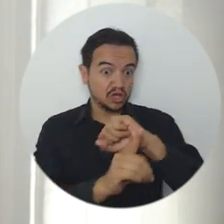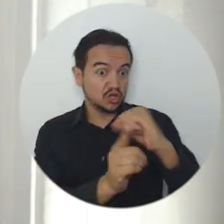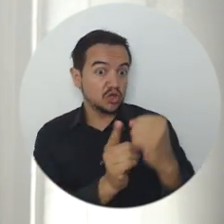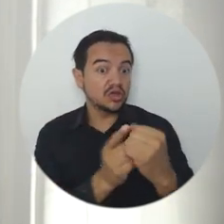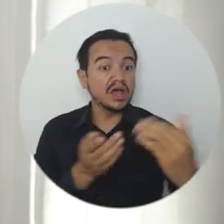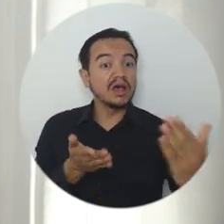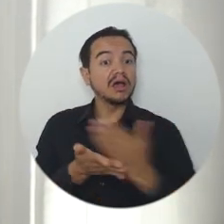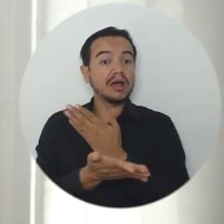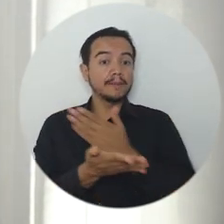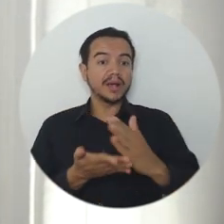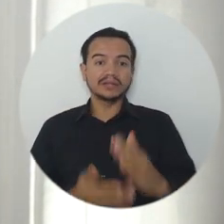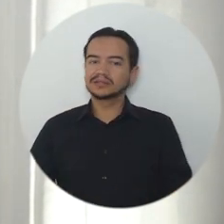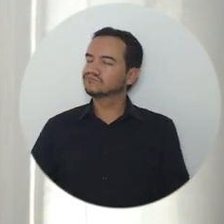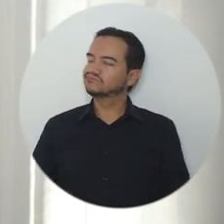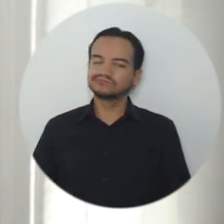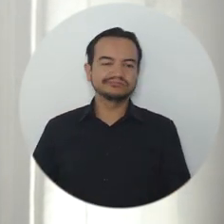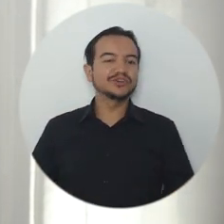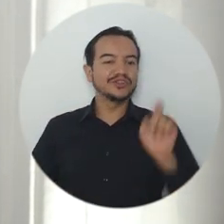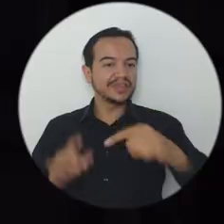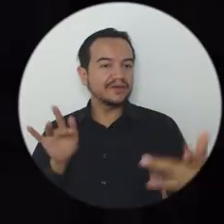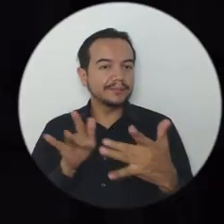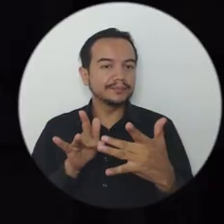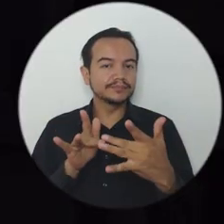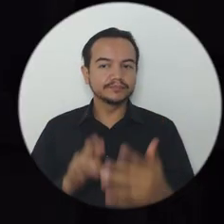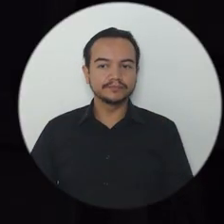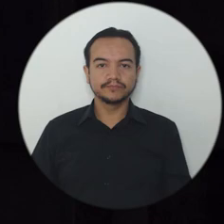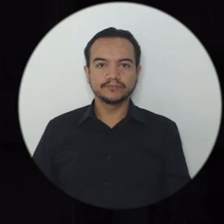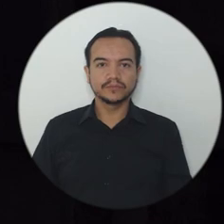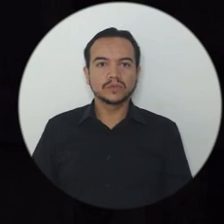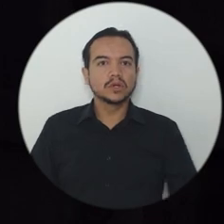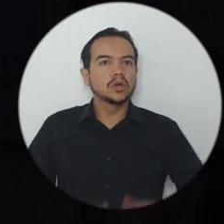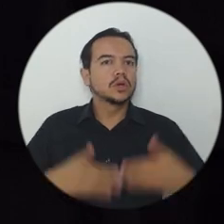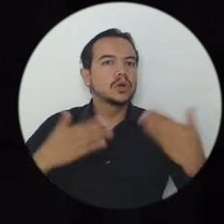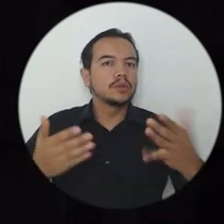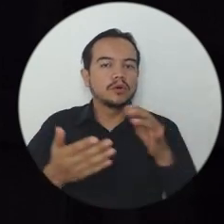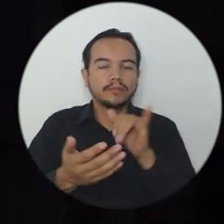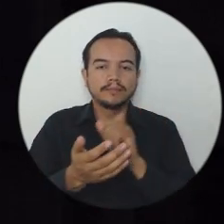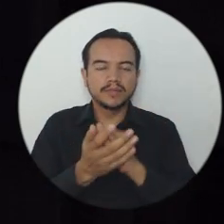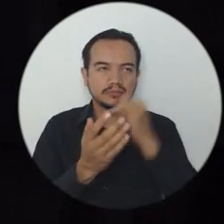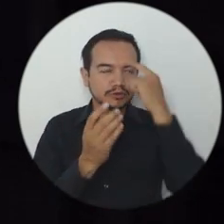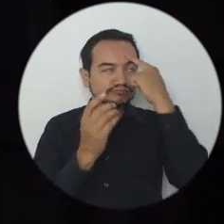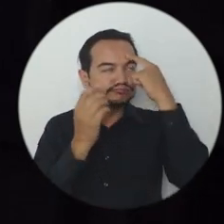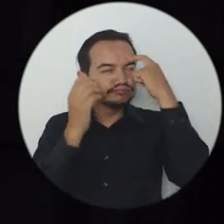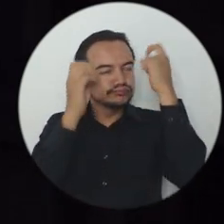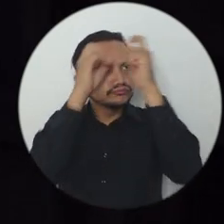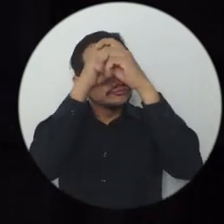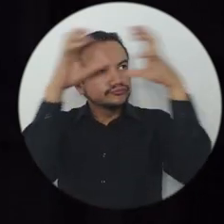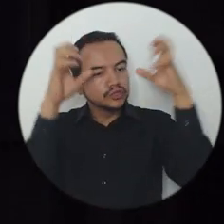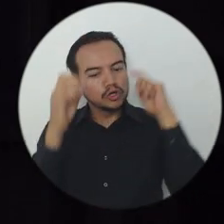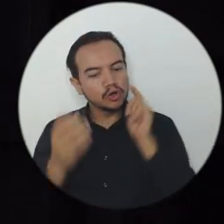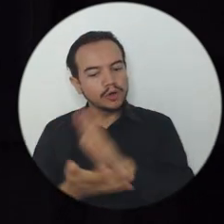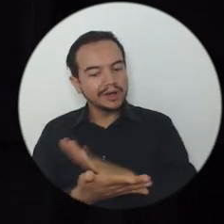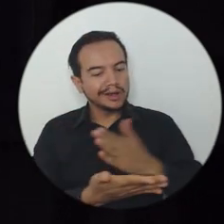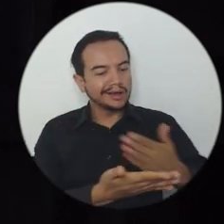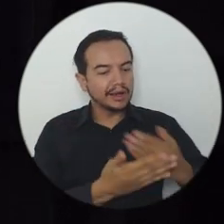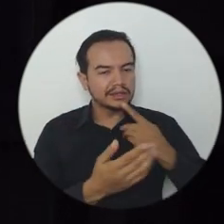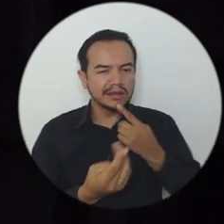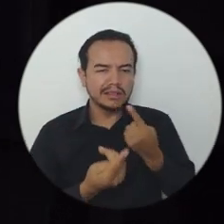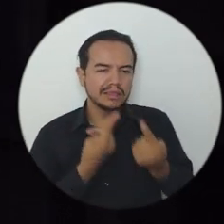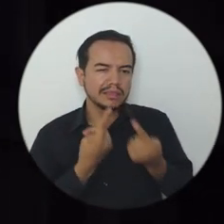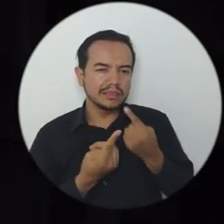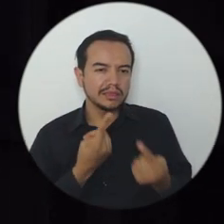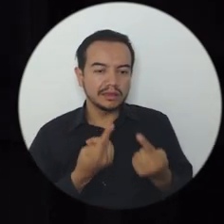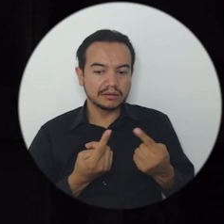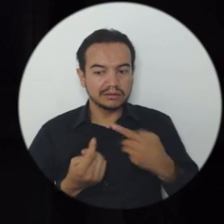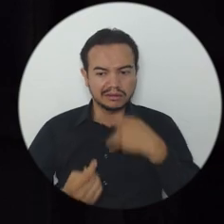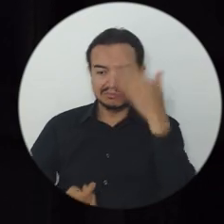de la sociedad, yo creo que hay que reevaluarla. Mediante otra traducción, ciertos diálogos, que a veces el académico